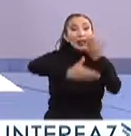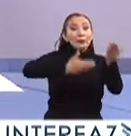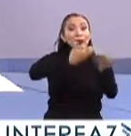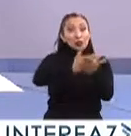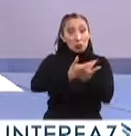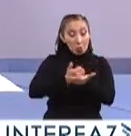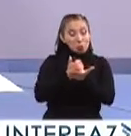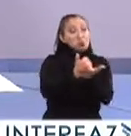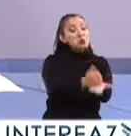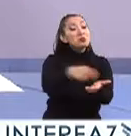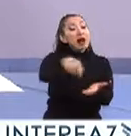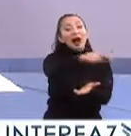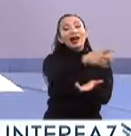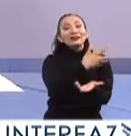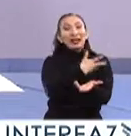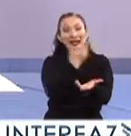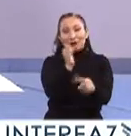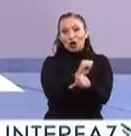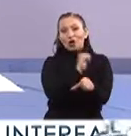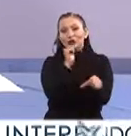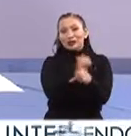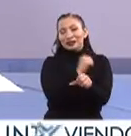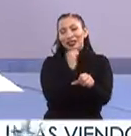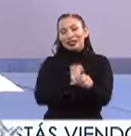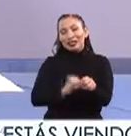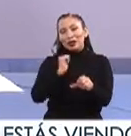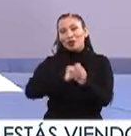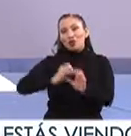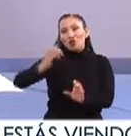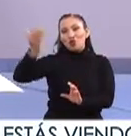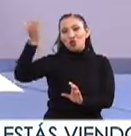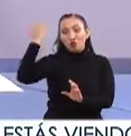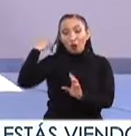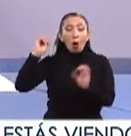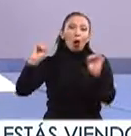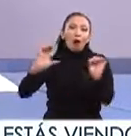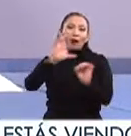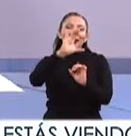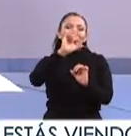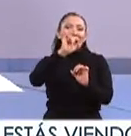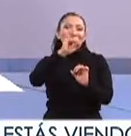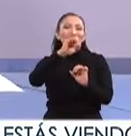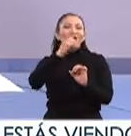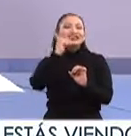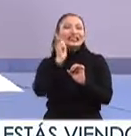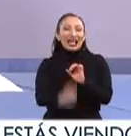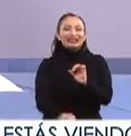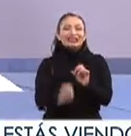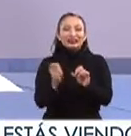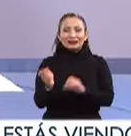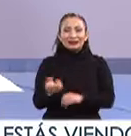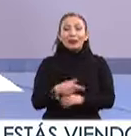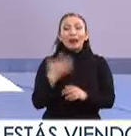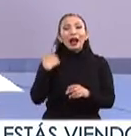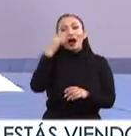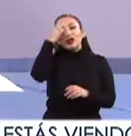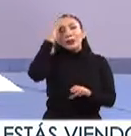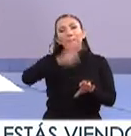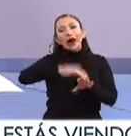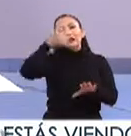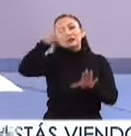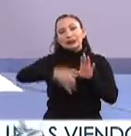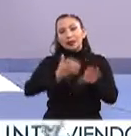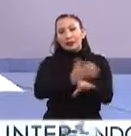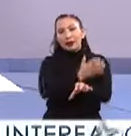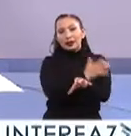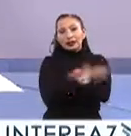de utilidad para quienes poseen este tipo de vehículos, los vehículos antiguos o los clásicos. Aquí vamos a definir de qué se trata. Para conocer más al respecto,